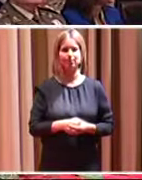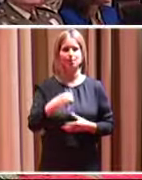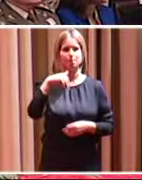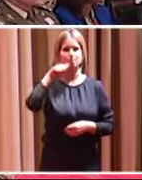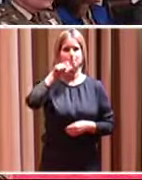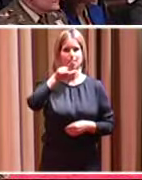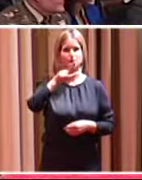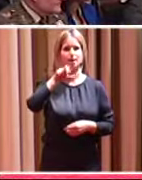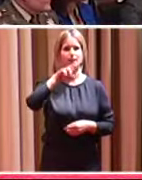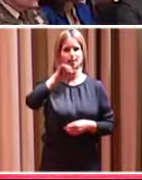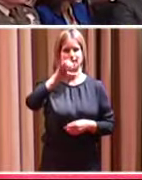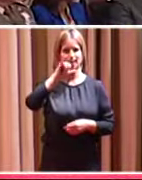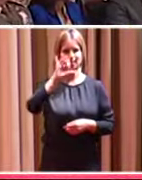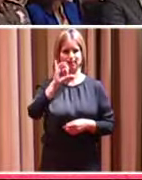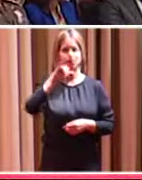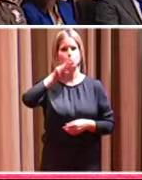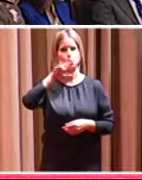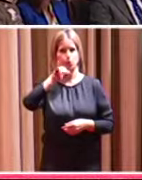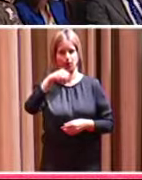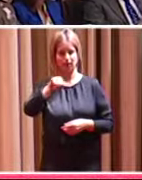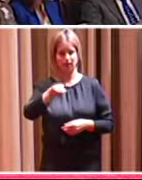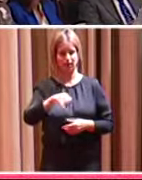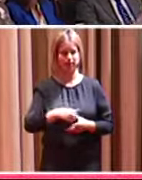Don Manuel Reyes Ruiz.